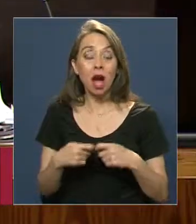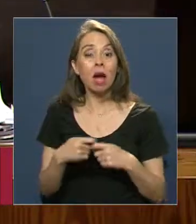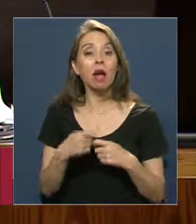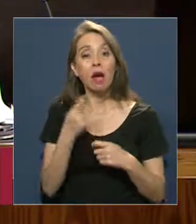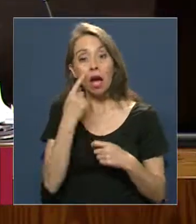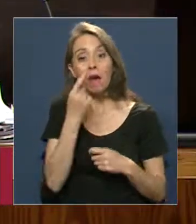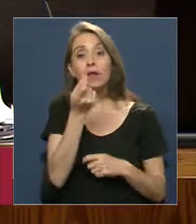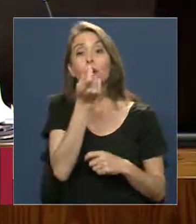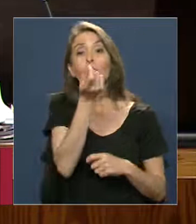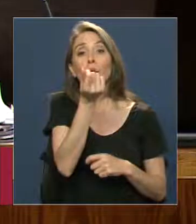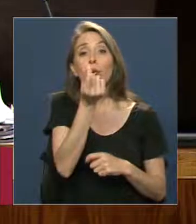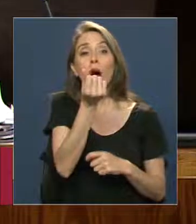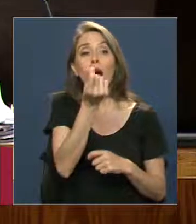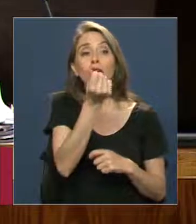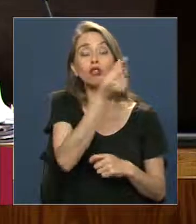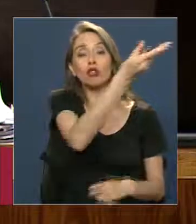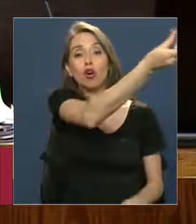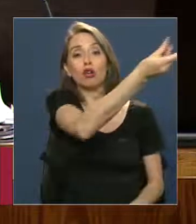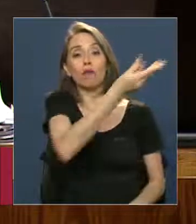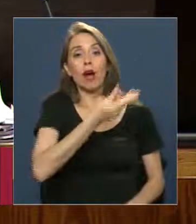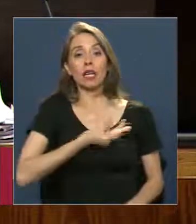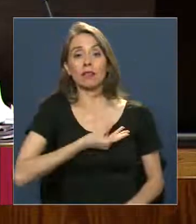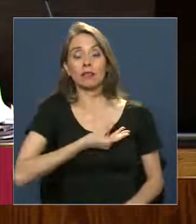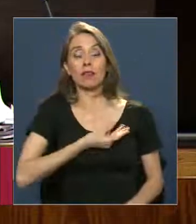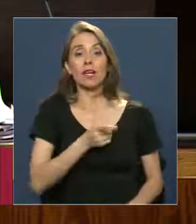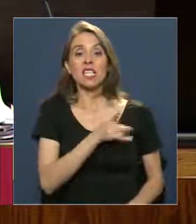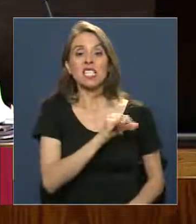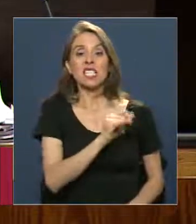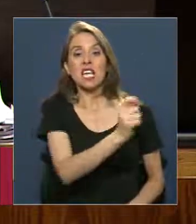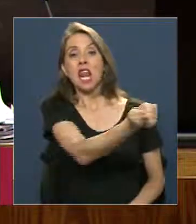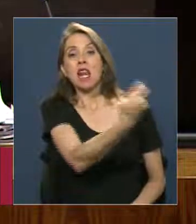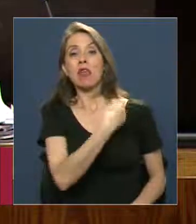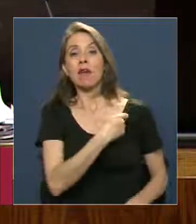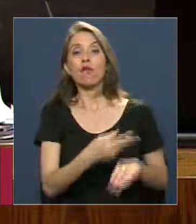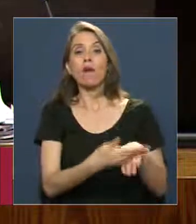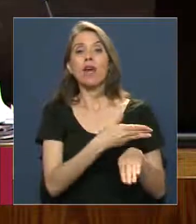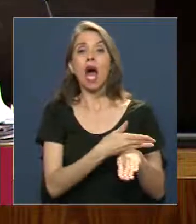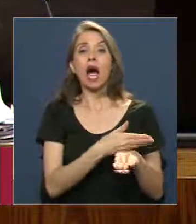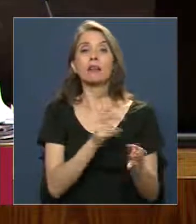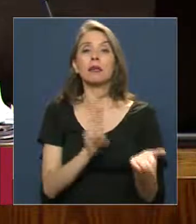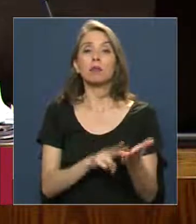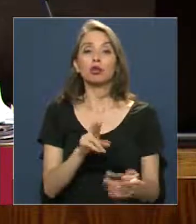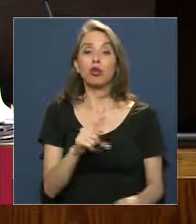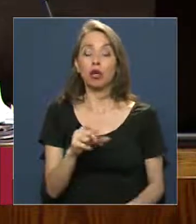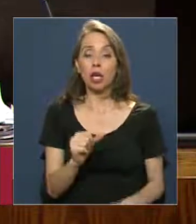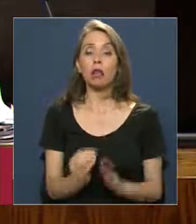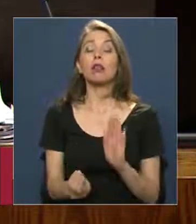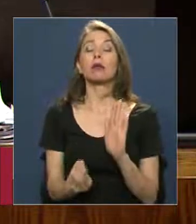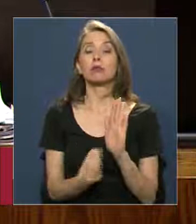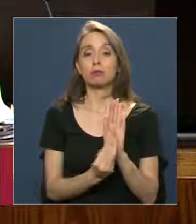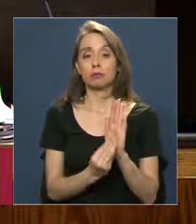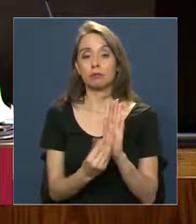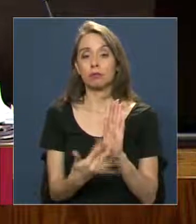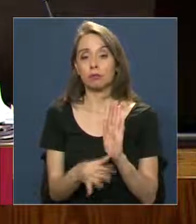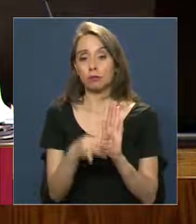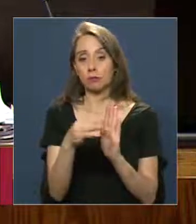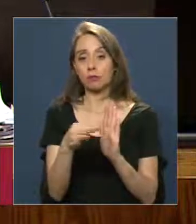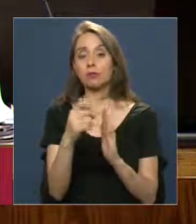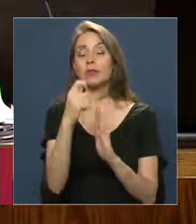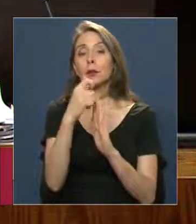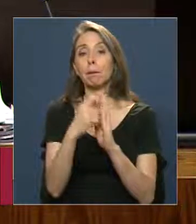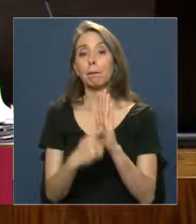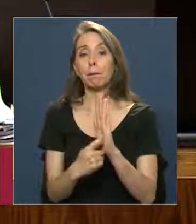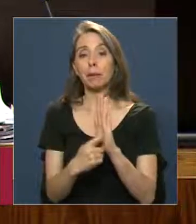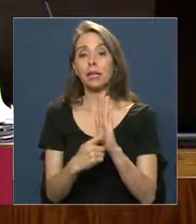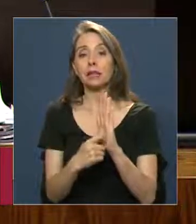el monto a recibir como devolución anticipada de este impuesto a la renta, está establecido también, como ya señalaba, el mes